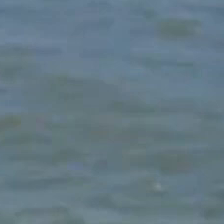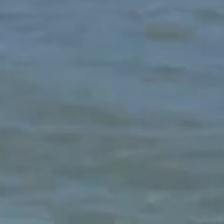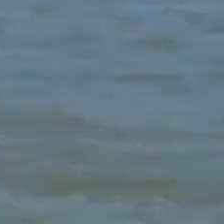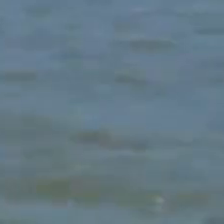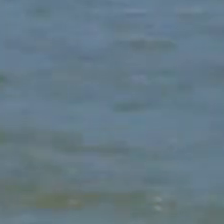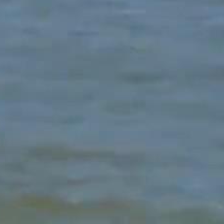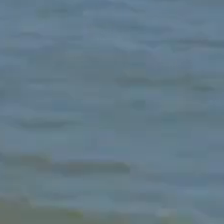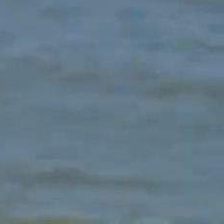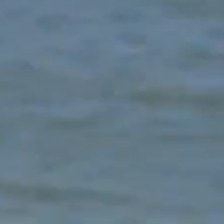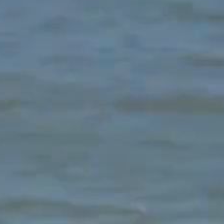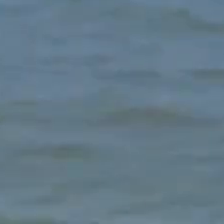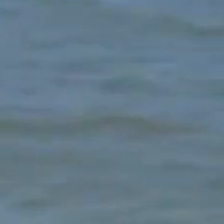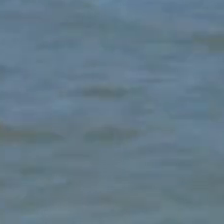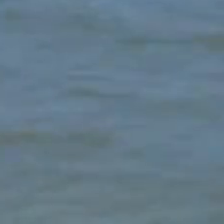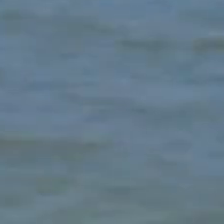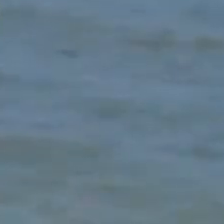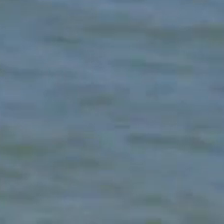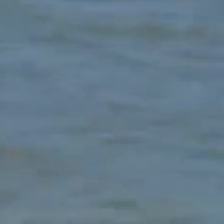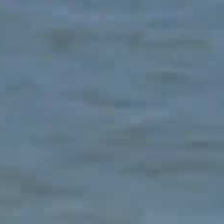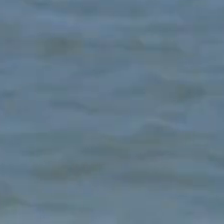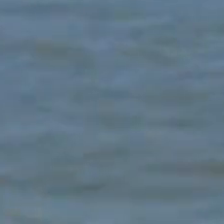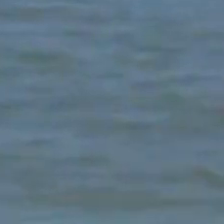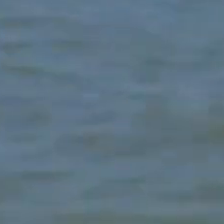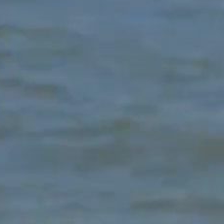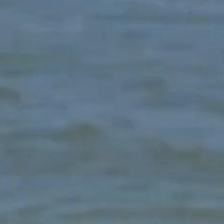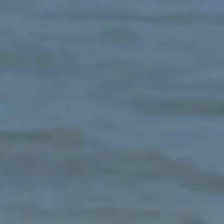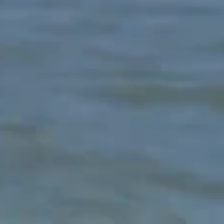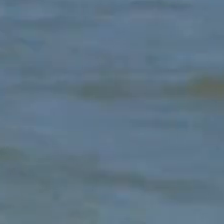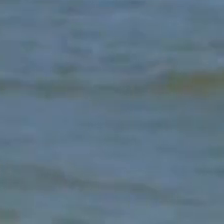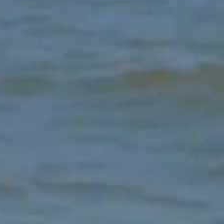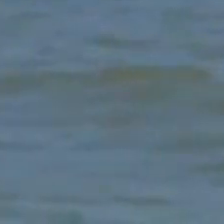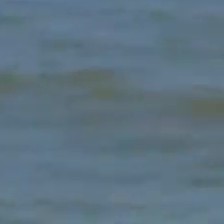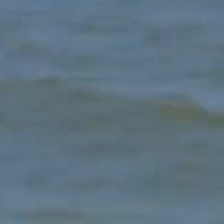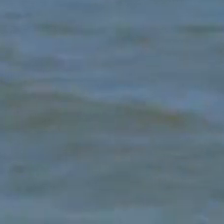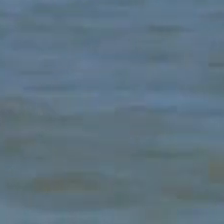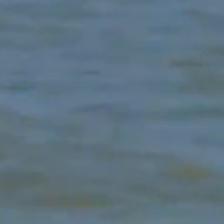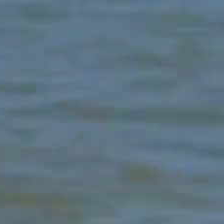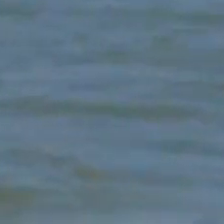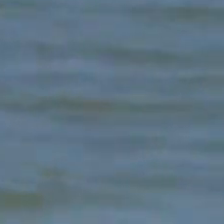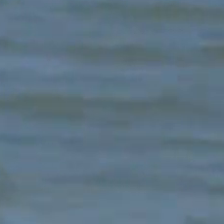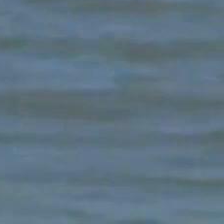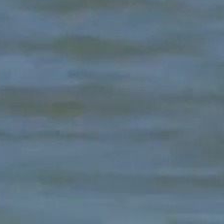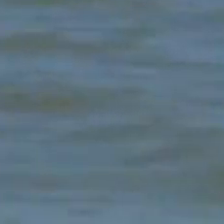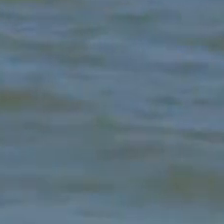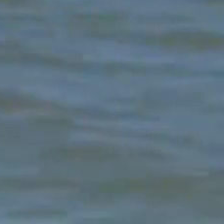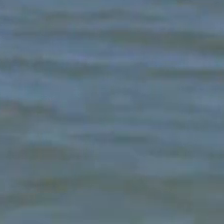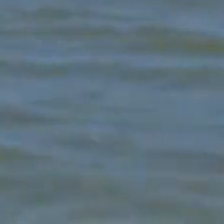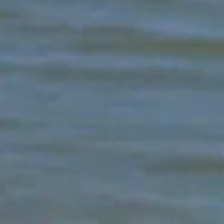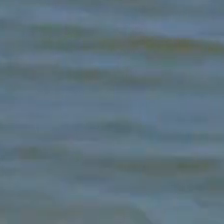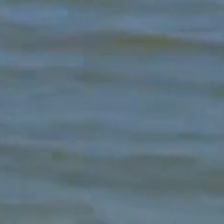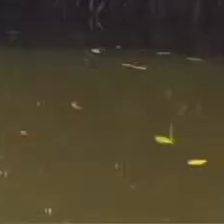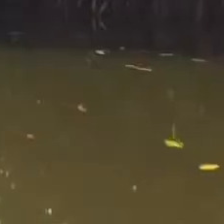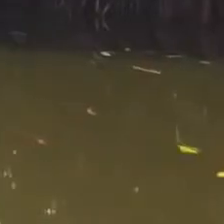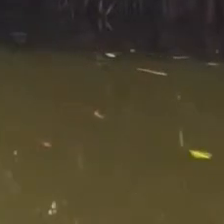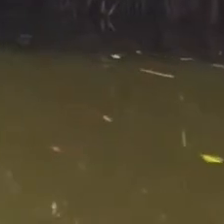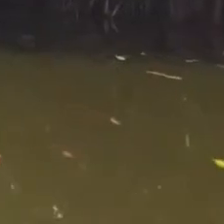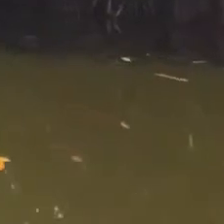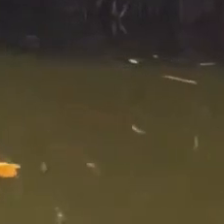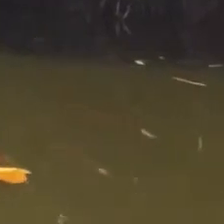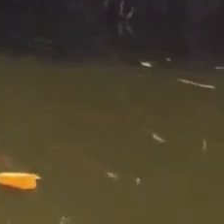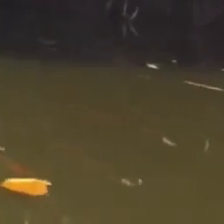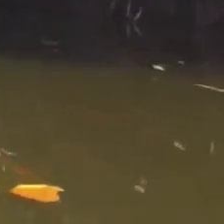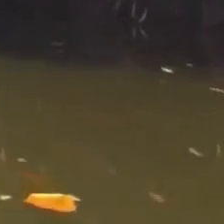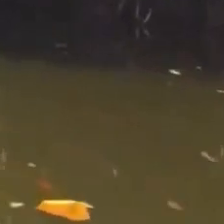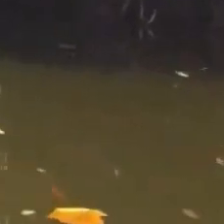se van a mejorar las condiciones de vida de los pescadores, la parte cultural, la parte ecoturística